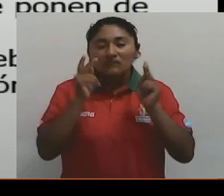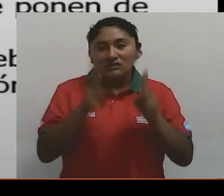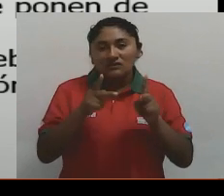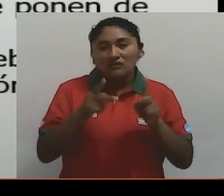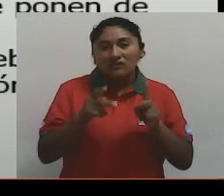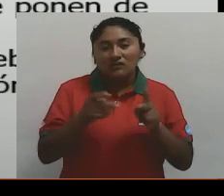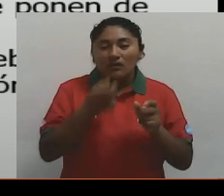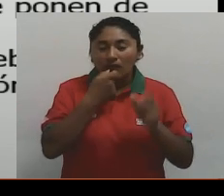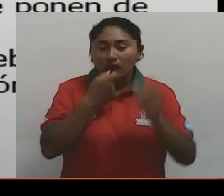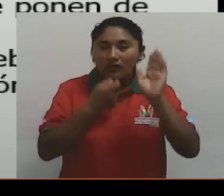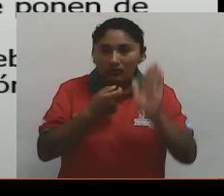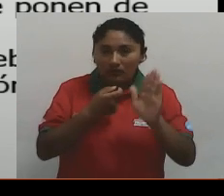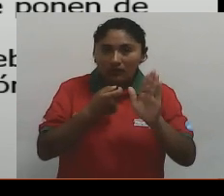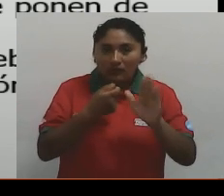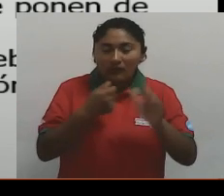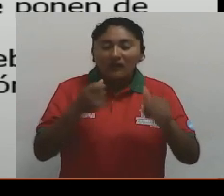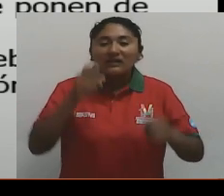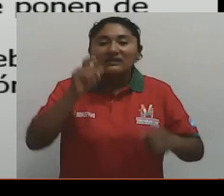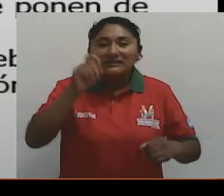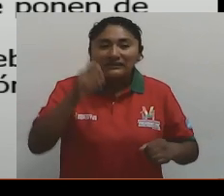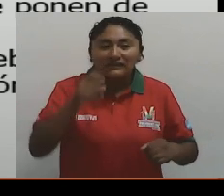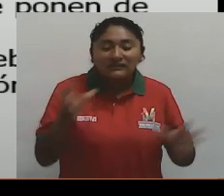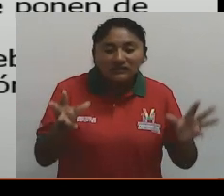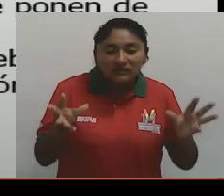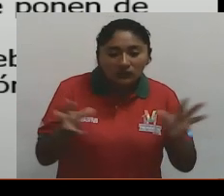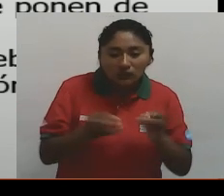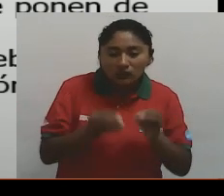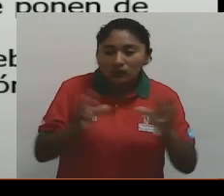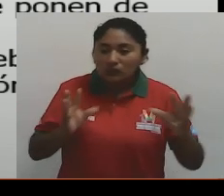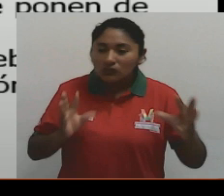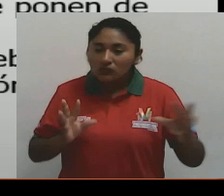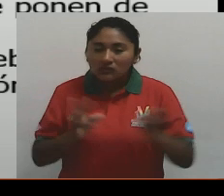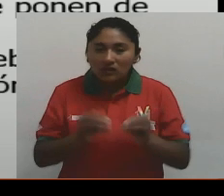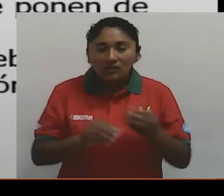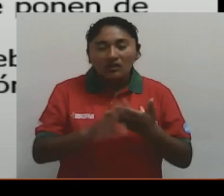el primero, el segundo árbitro y los jueces de línea, antes del inicio del juego.